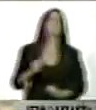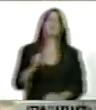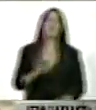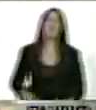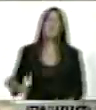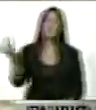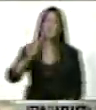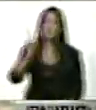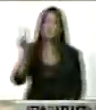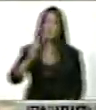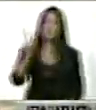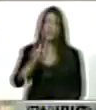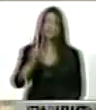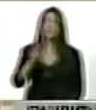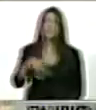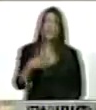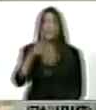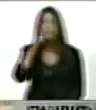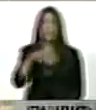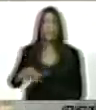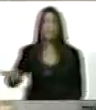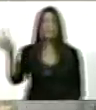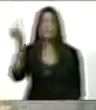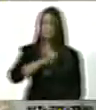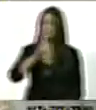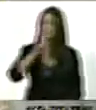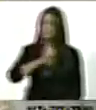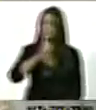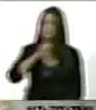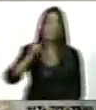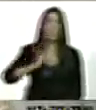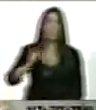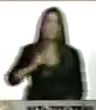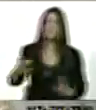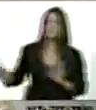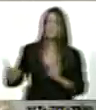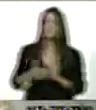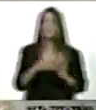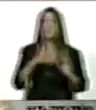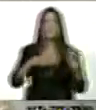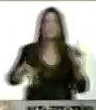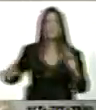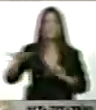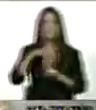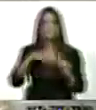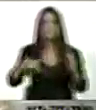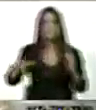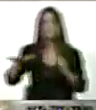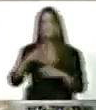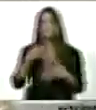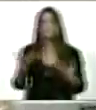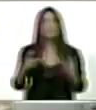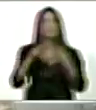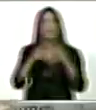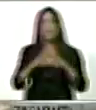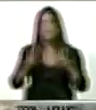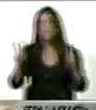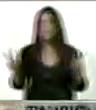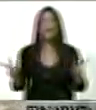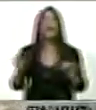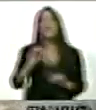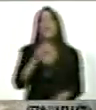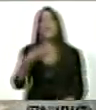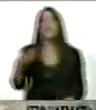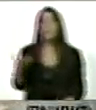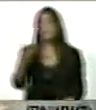República y contra la capacidad del pueblo de Venezuela de presión en un clima y en un ambiente de paz, y ya el señor Obama